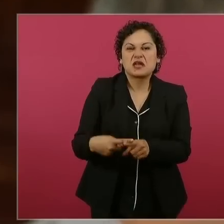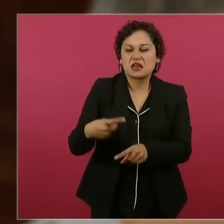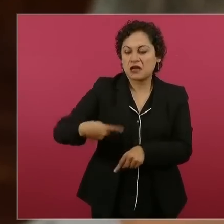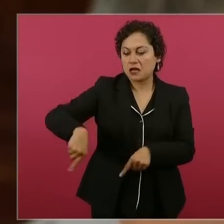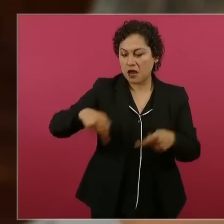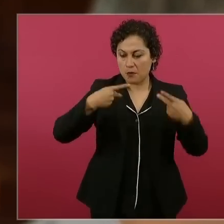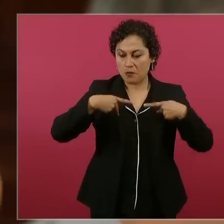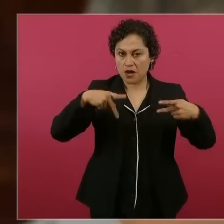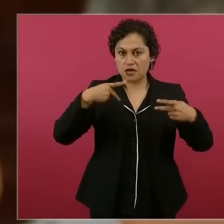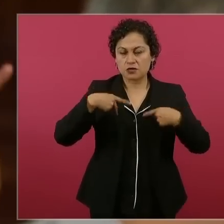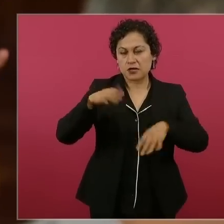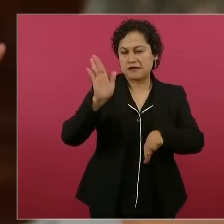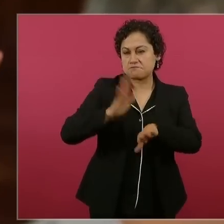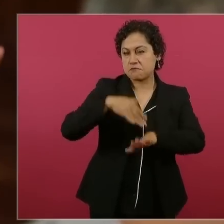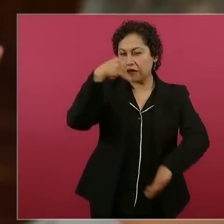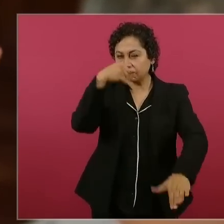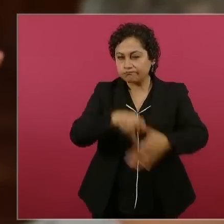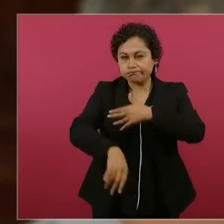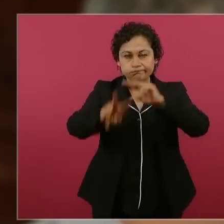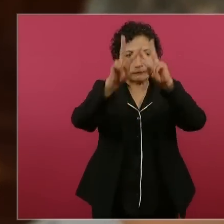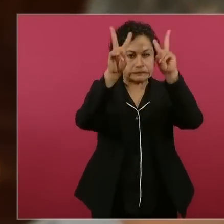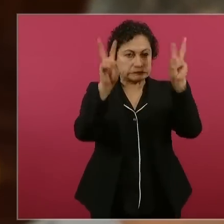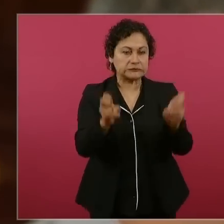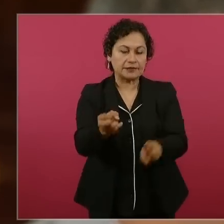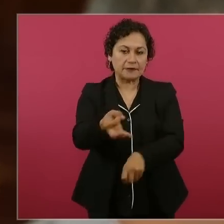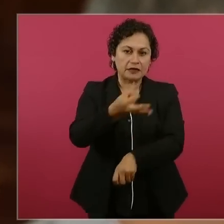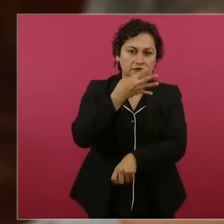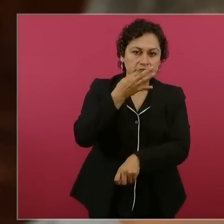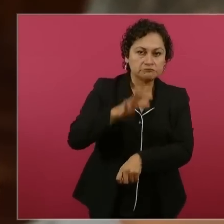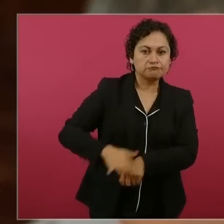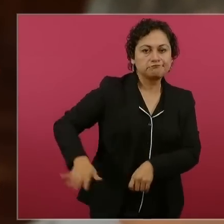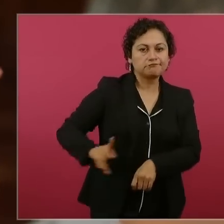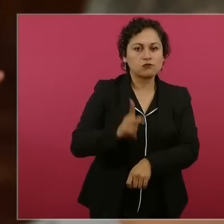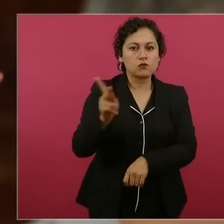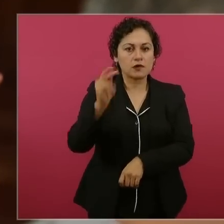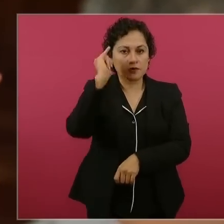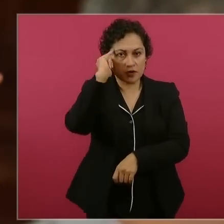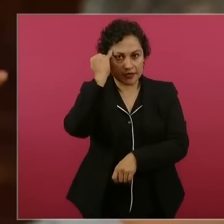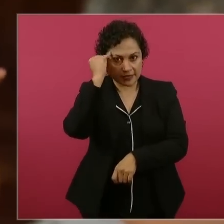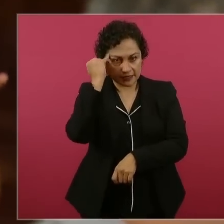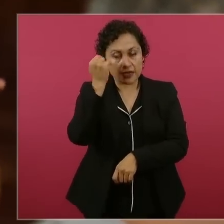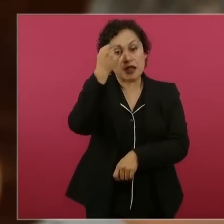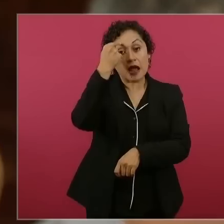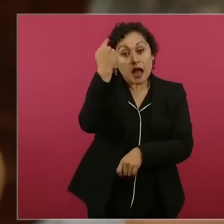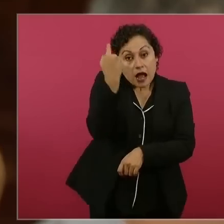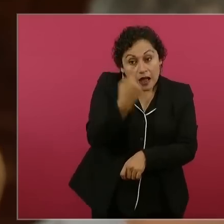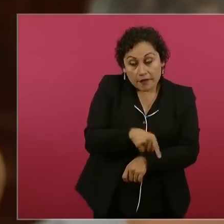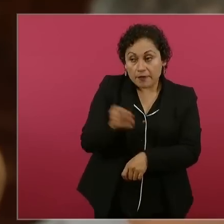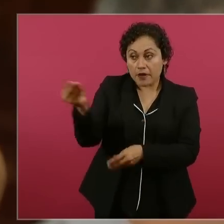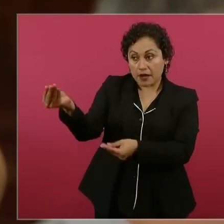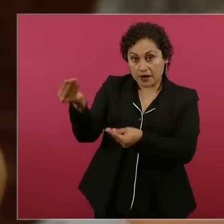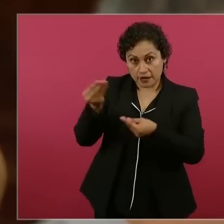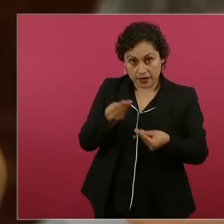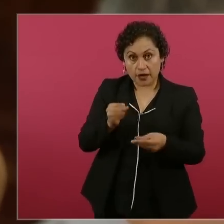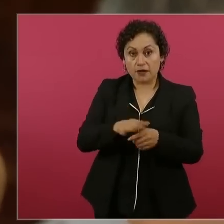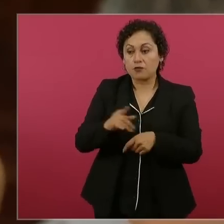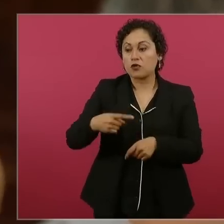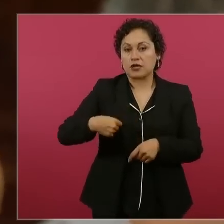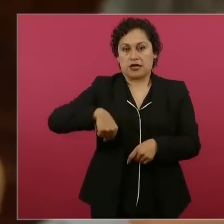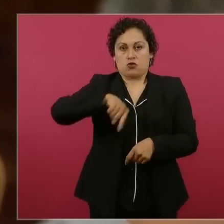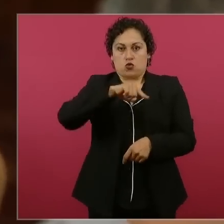la medicina tradicional indígena, con la finalidad de organizar la reunión que a través de Esfera Noticias han